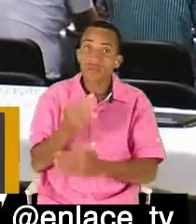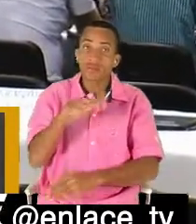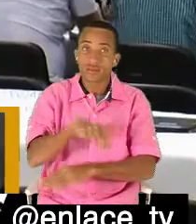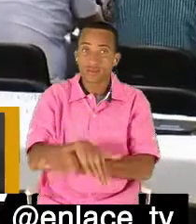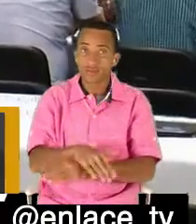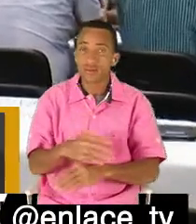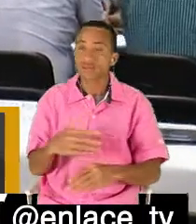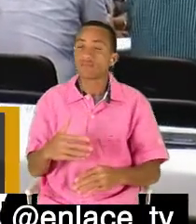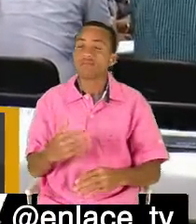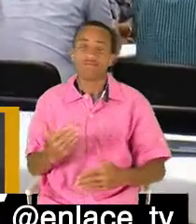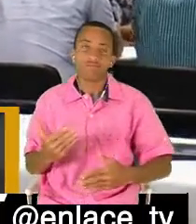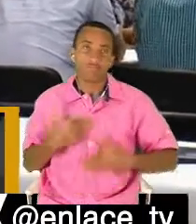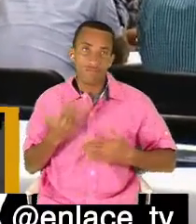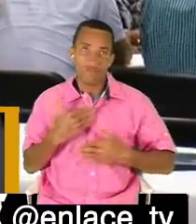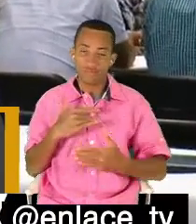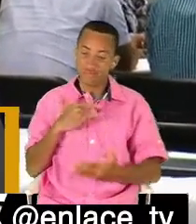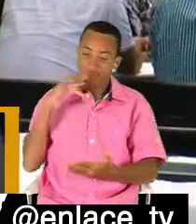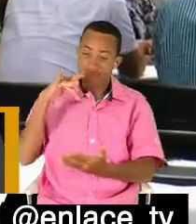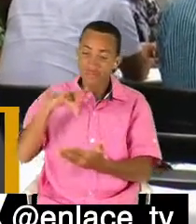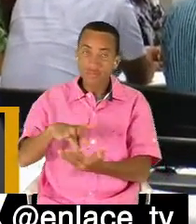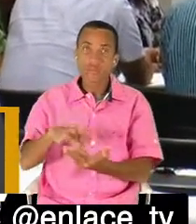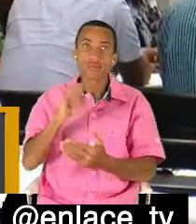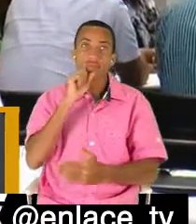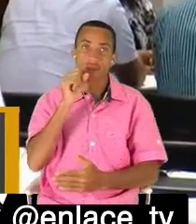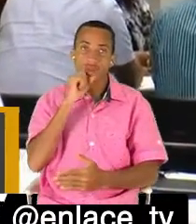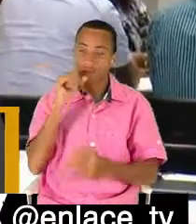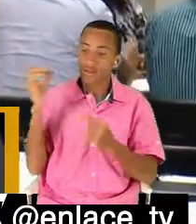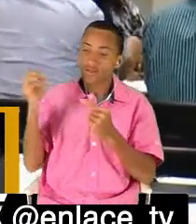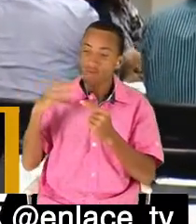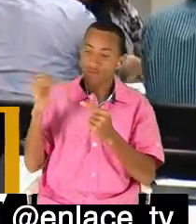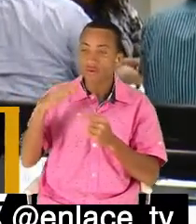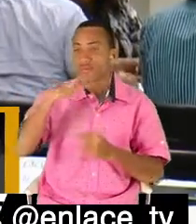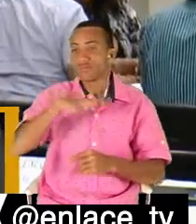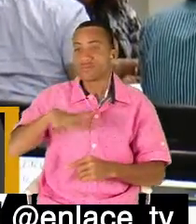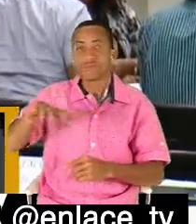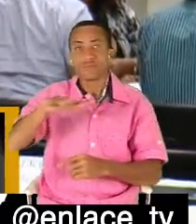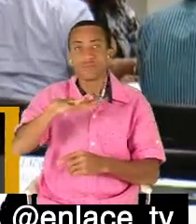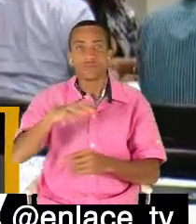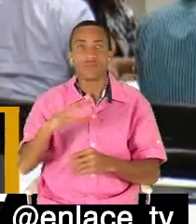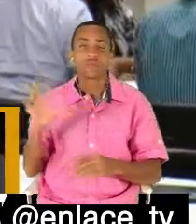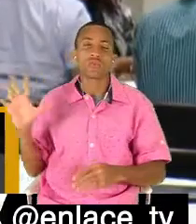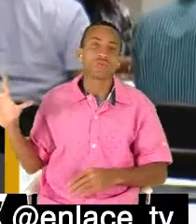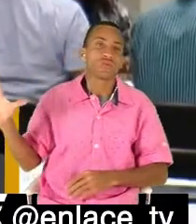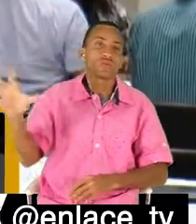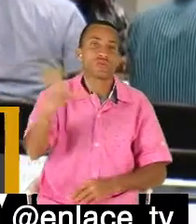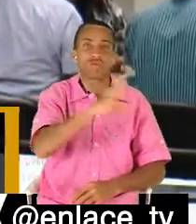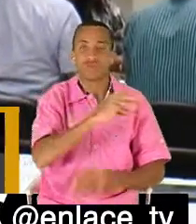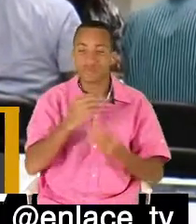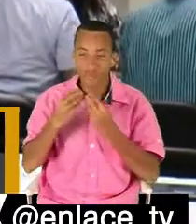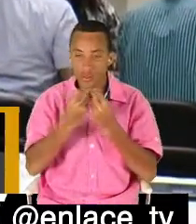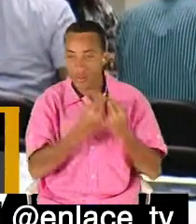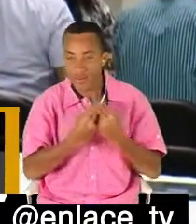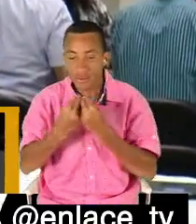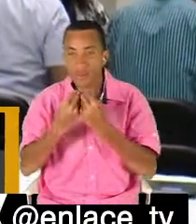contentos y complacidos de estar en Barranca Bermeja en este foro regional, en donde todos los consejeros territoriales